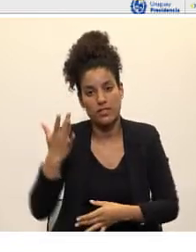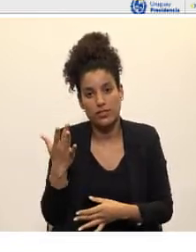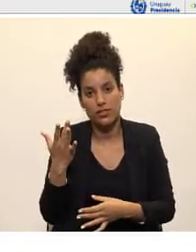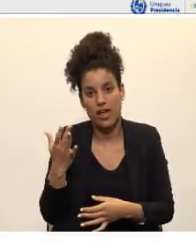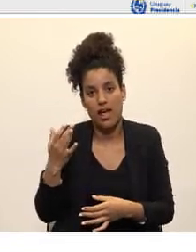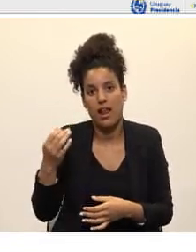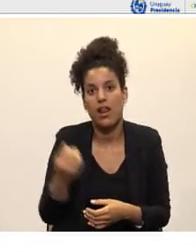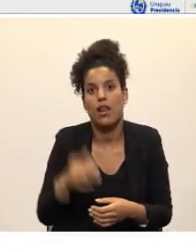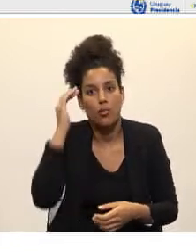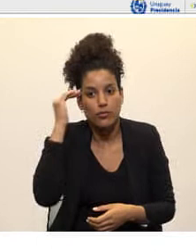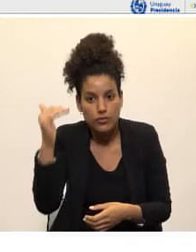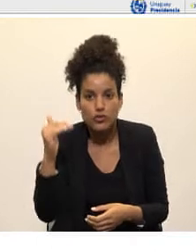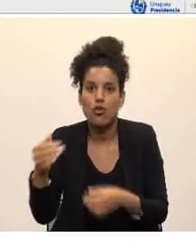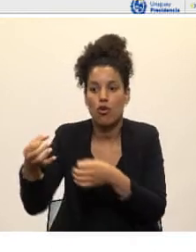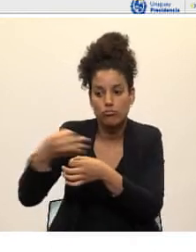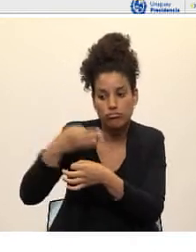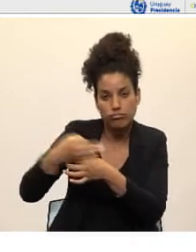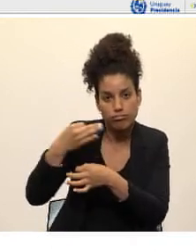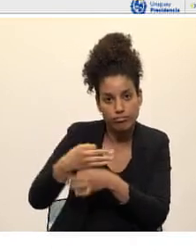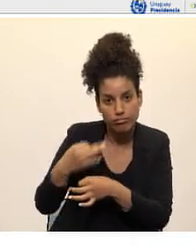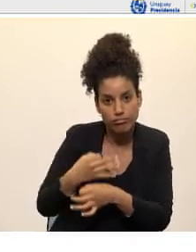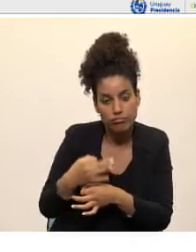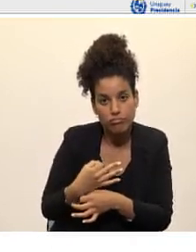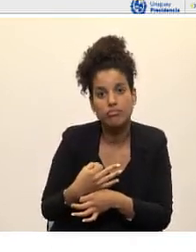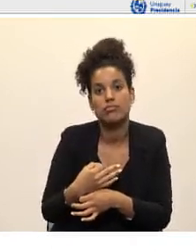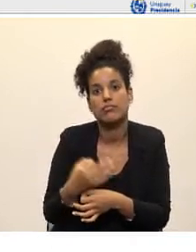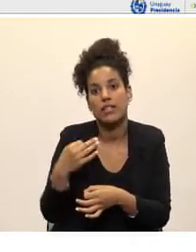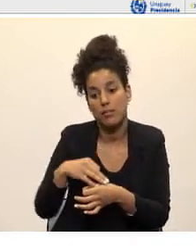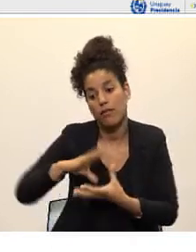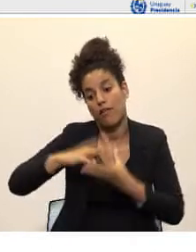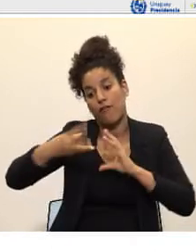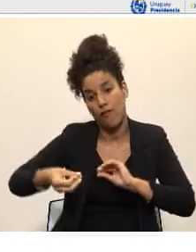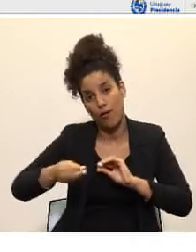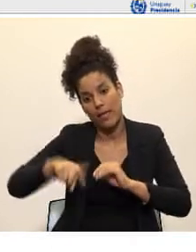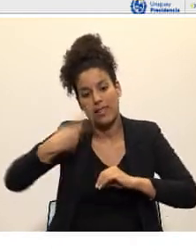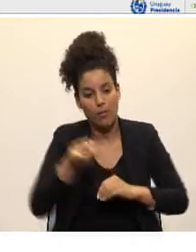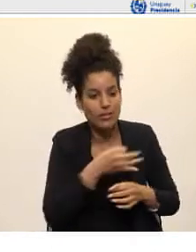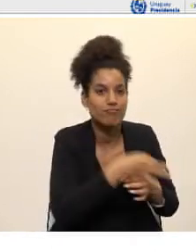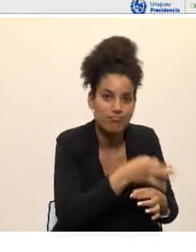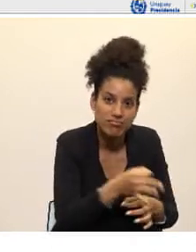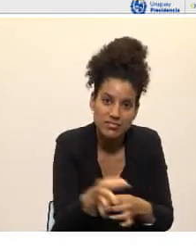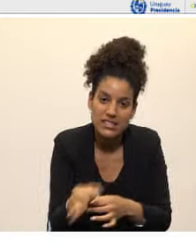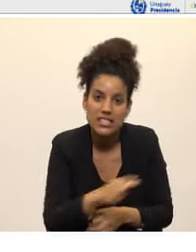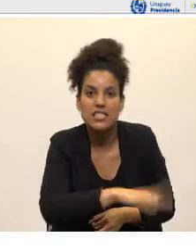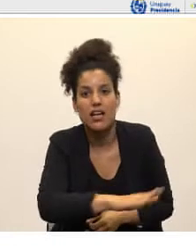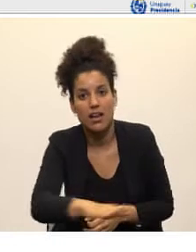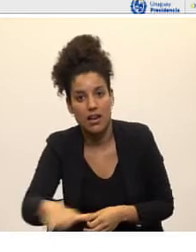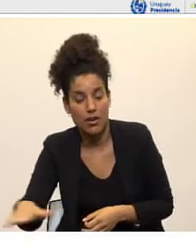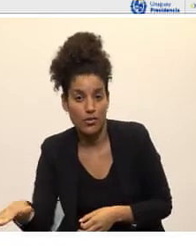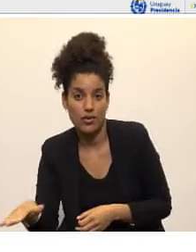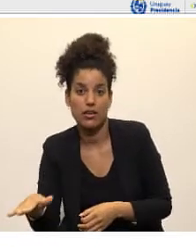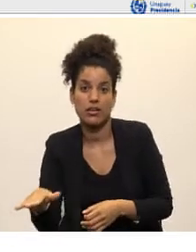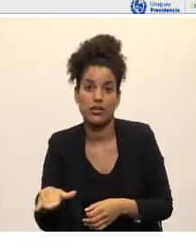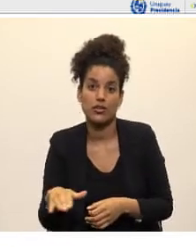habilidades docentes necesarias para poder enseñar estos saberes relevantes, para poder